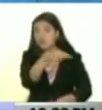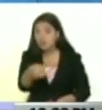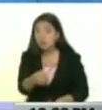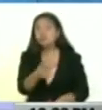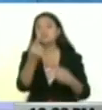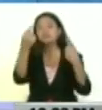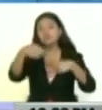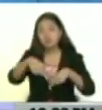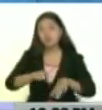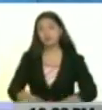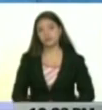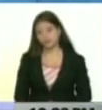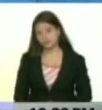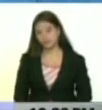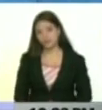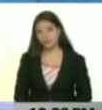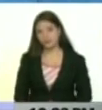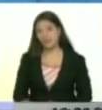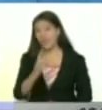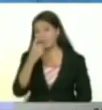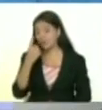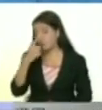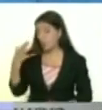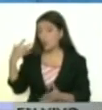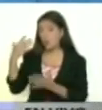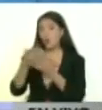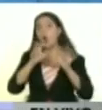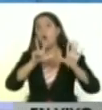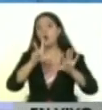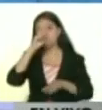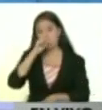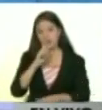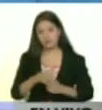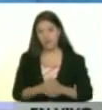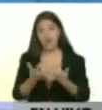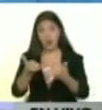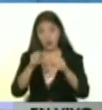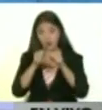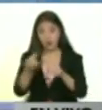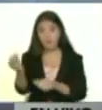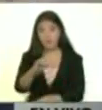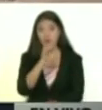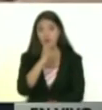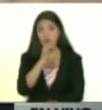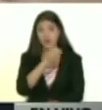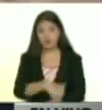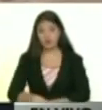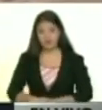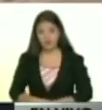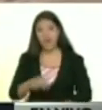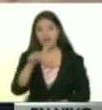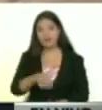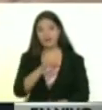a este acuerdo, el primero en los últimos 8 años. De momento vamos a continuar con más información aquí en la Noticia Meridiana.